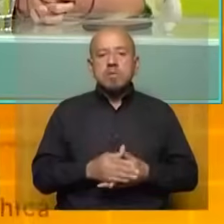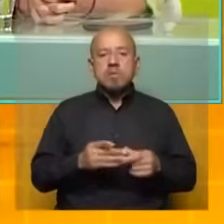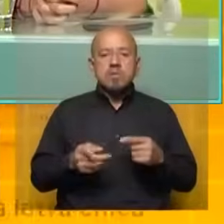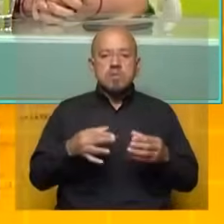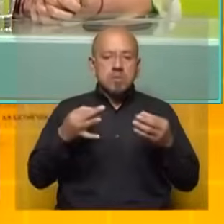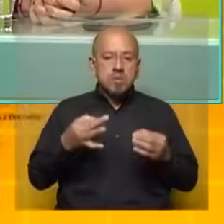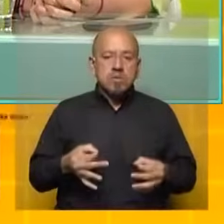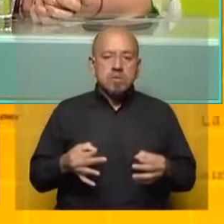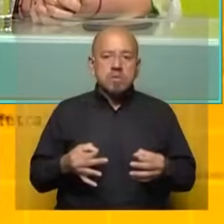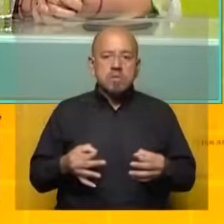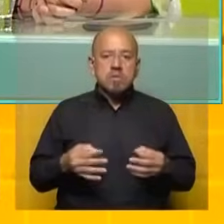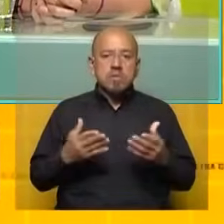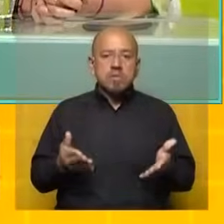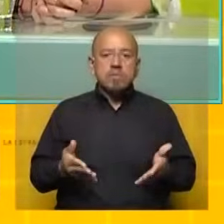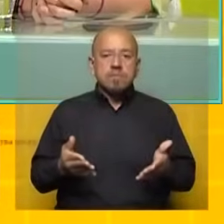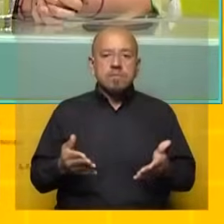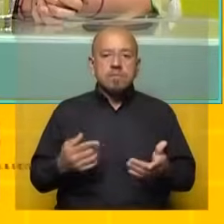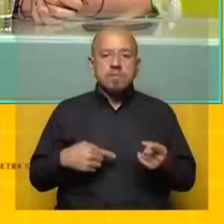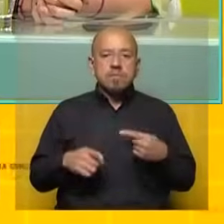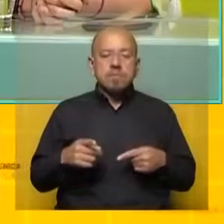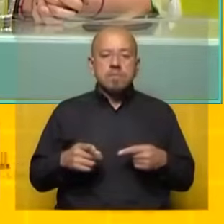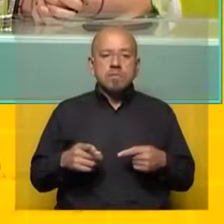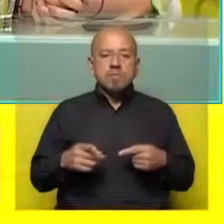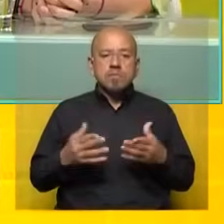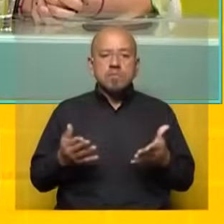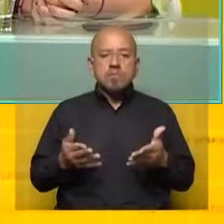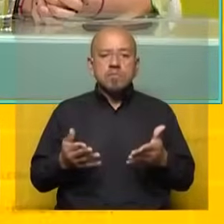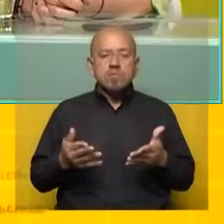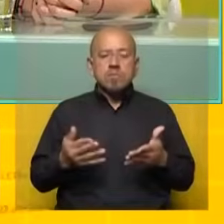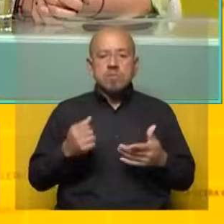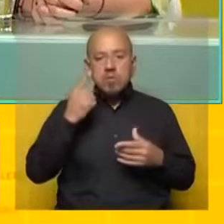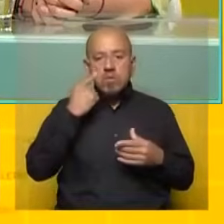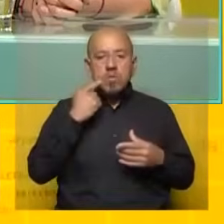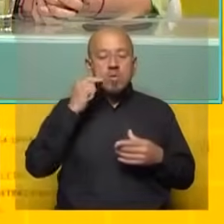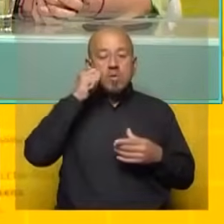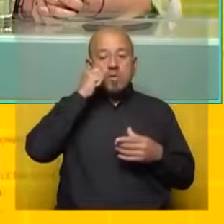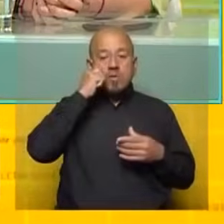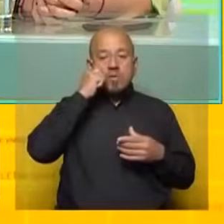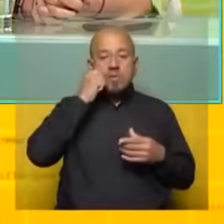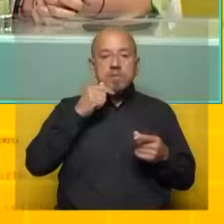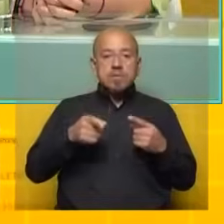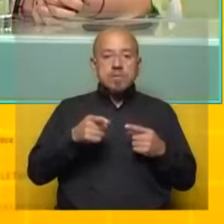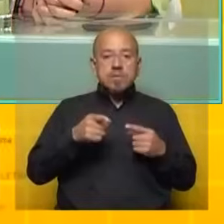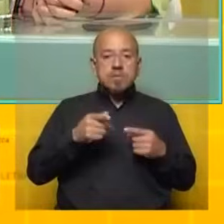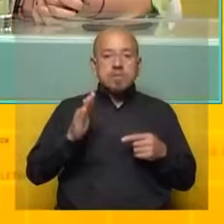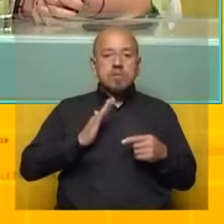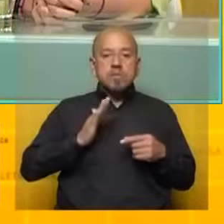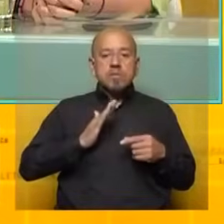verdad, nada, cuesta. Y que cada vez los números y las edades de las personas, de las